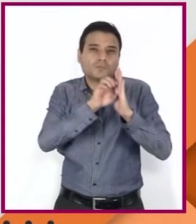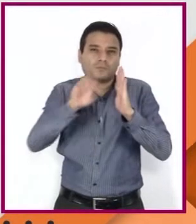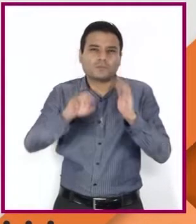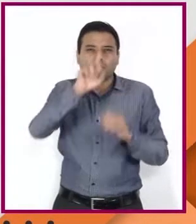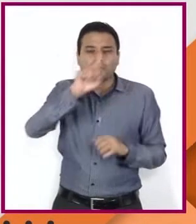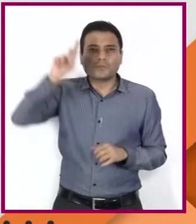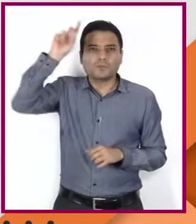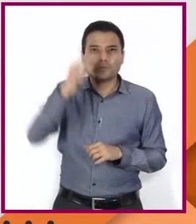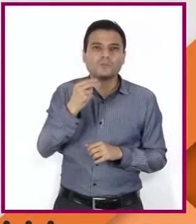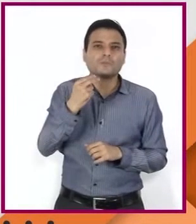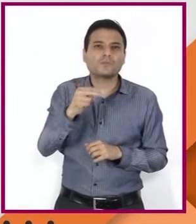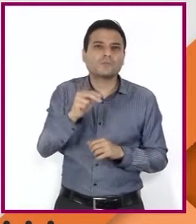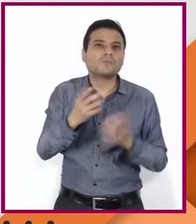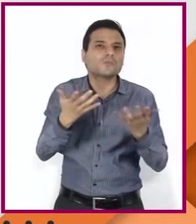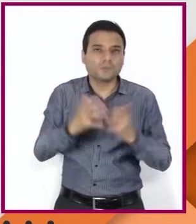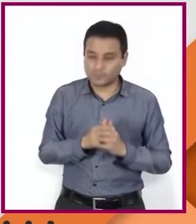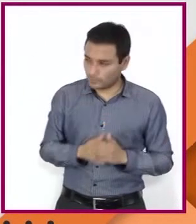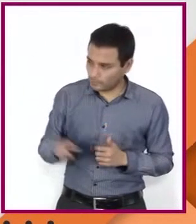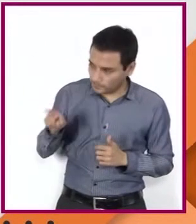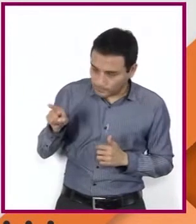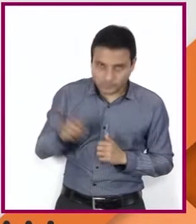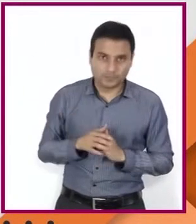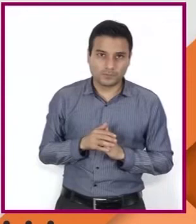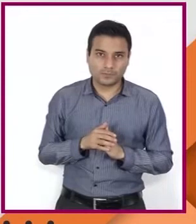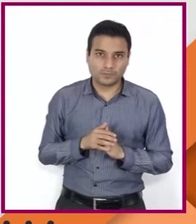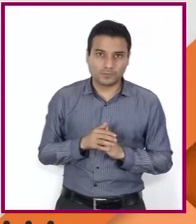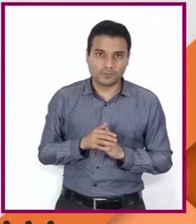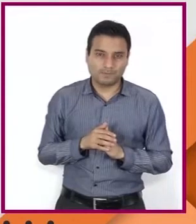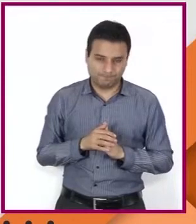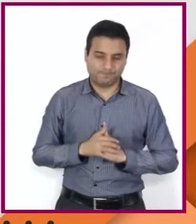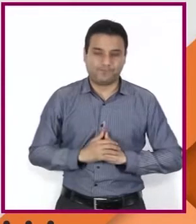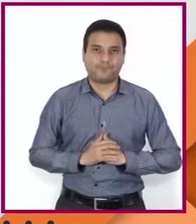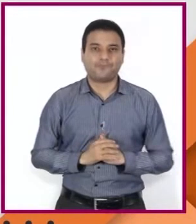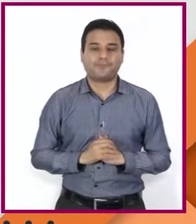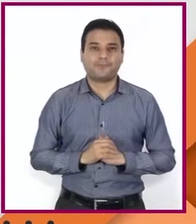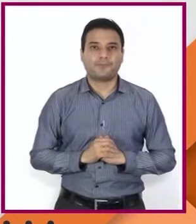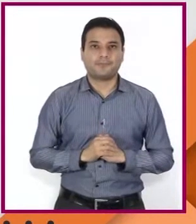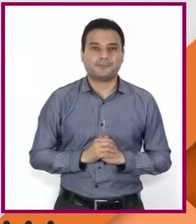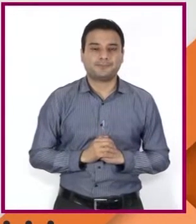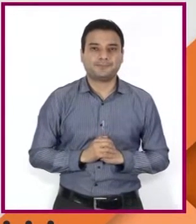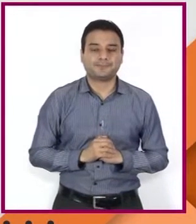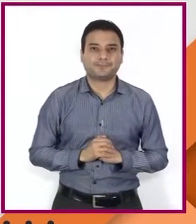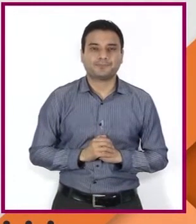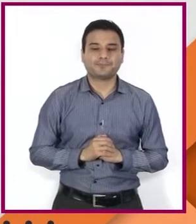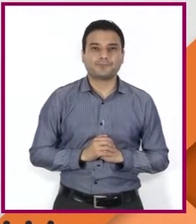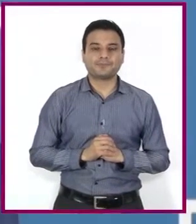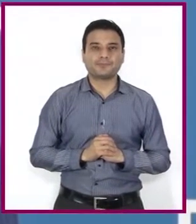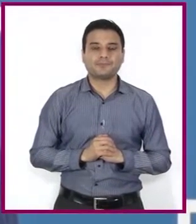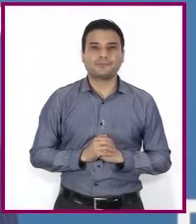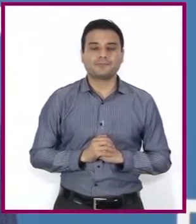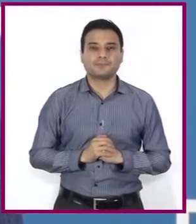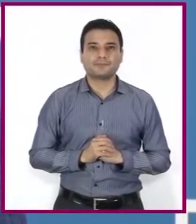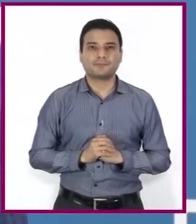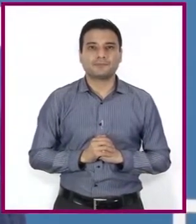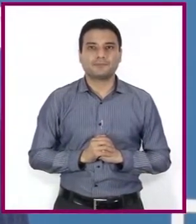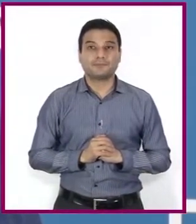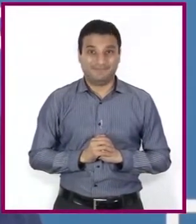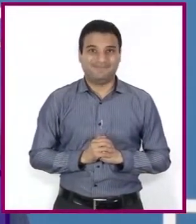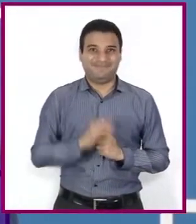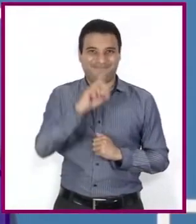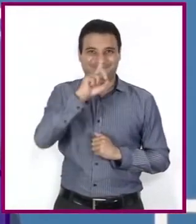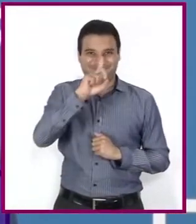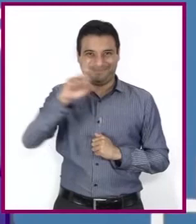Quetzalcóatl, Huitzilopochtli, Tezcatlipoca, Mictlantecutli, entre otros. Cada uno de